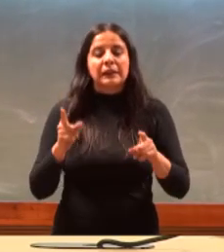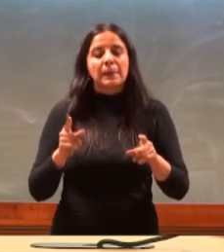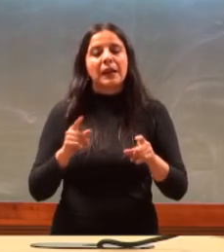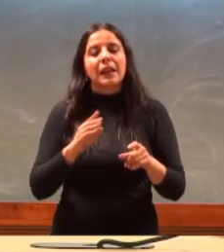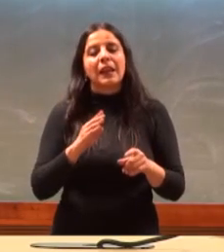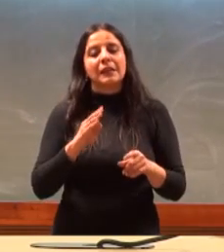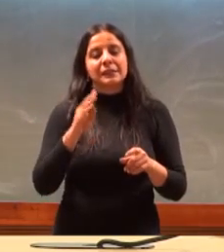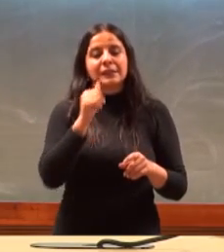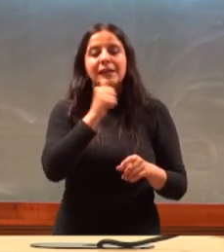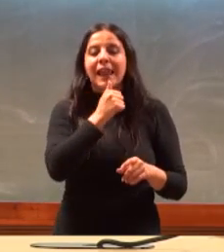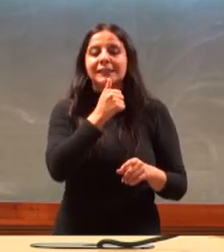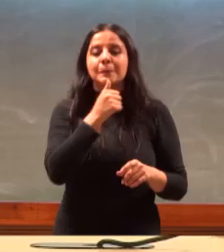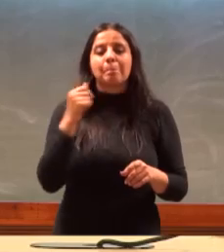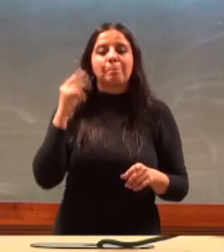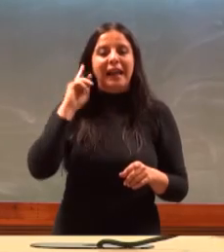estar ahí los estudiantes